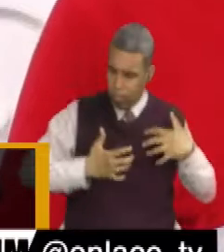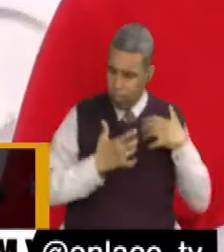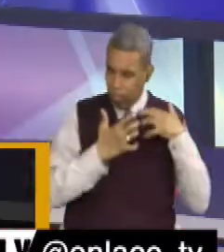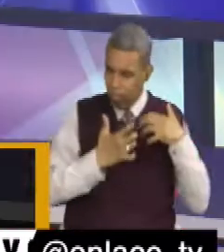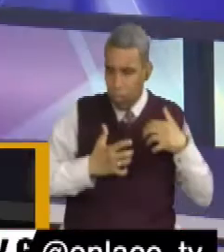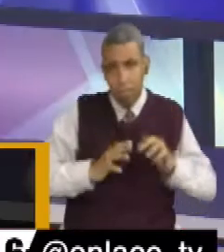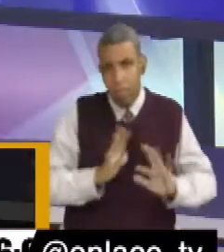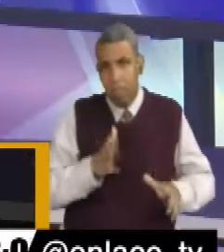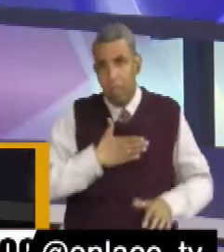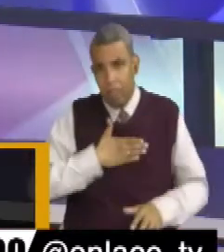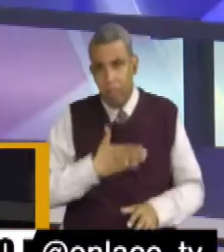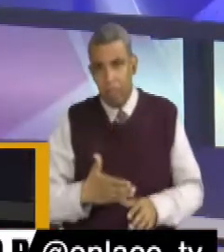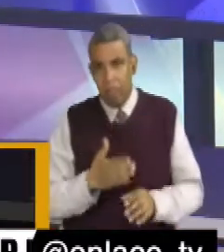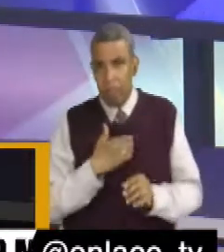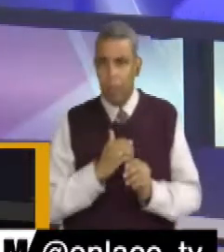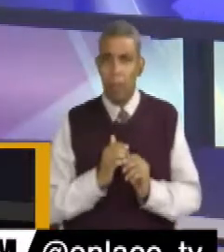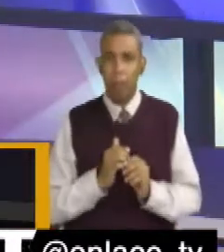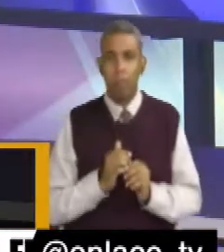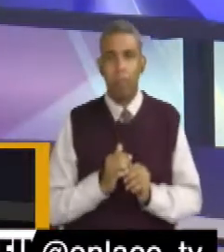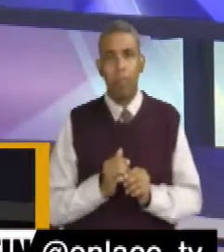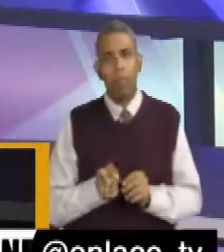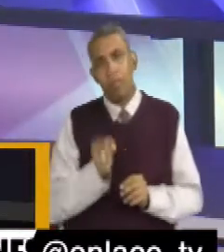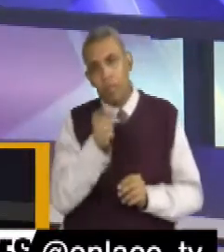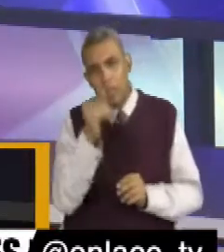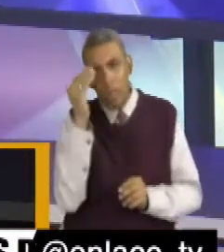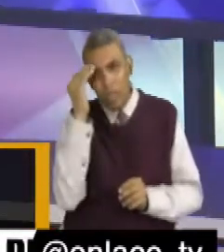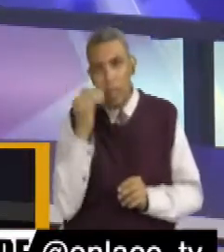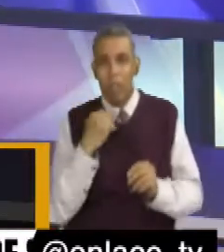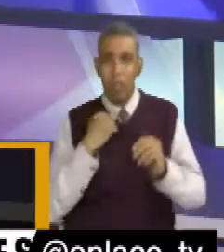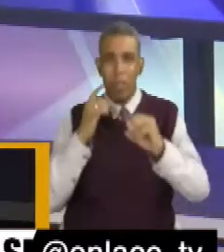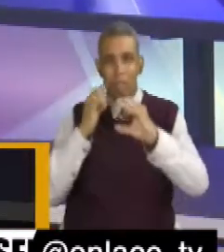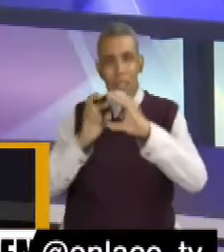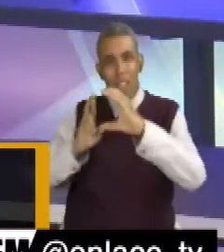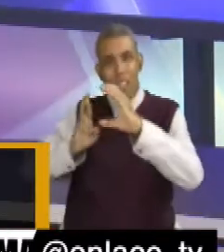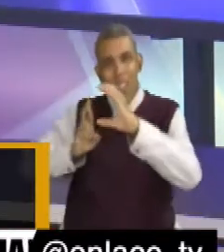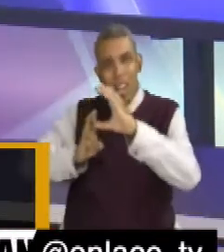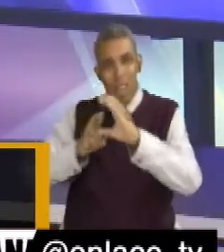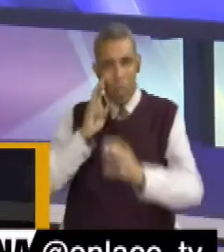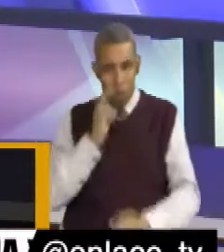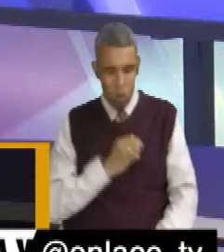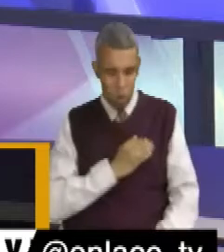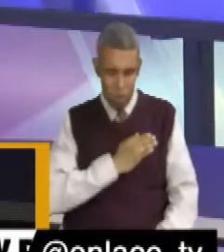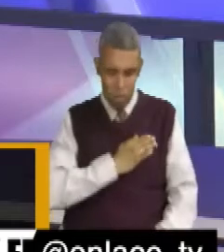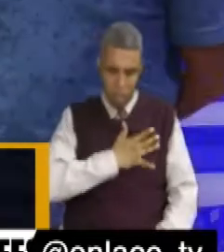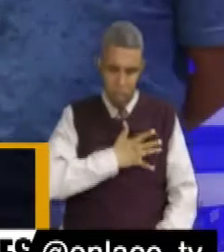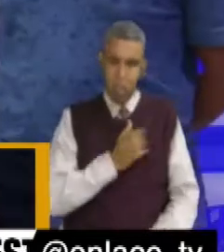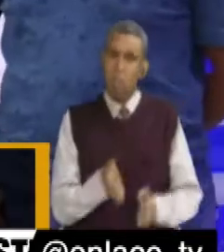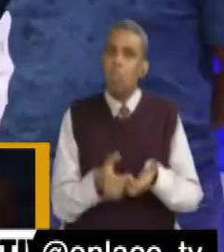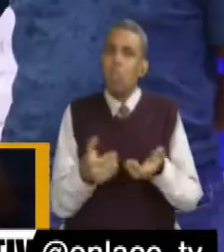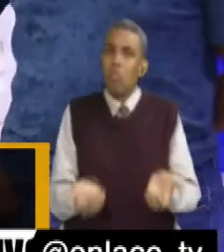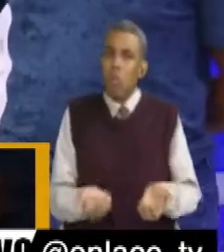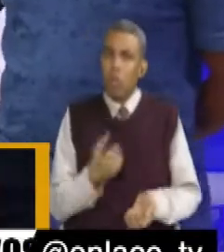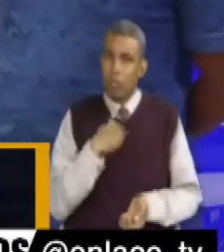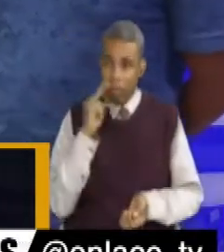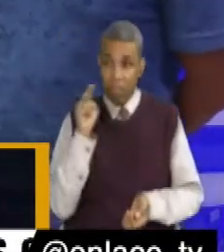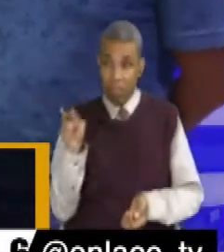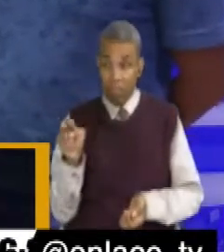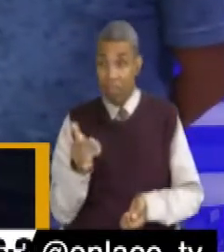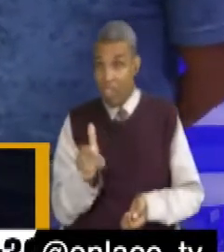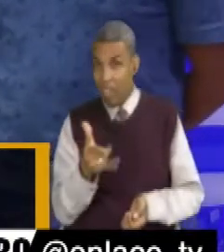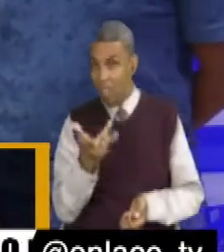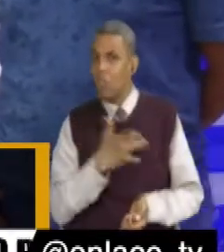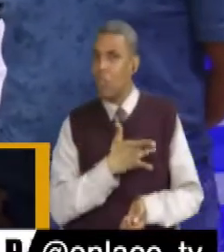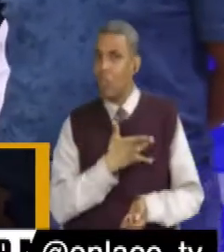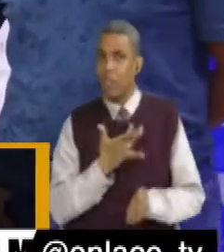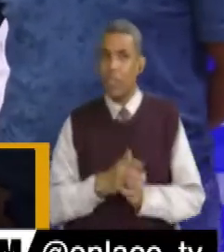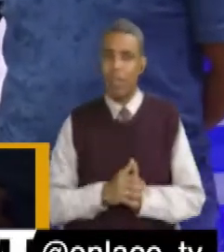la expectativa de la novela, no? En homenaje pues a ustedes, ¿cómo las ha visto? Bueno, estamos muy felices, es una bendición que Dios